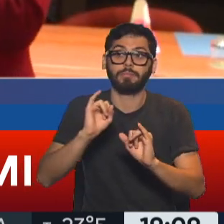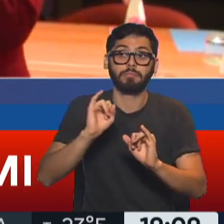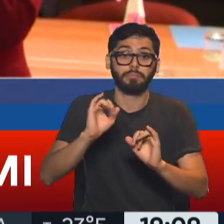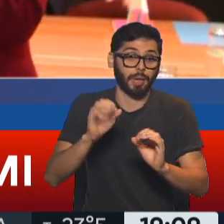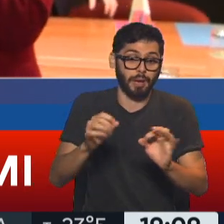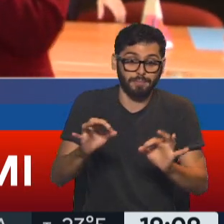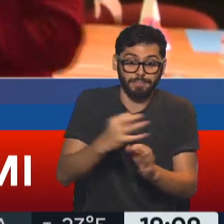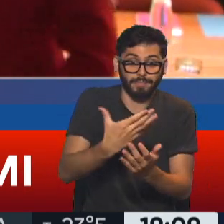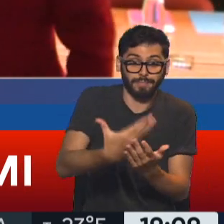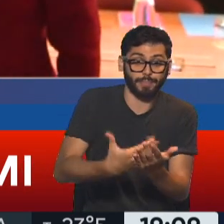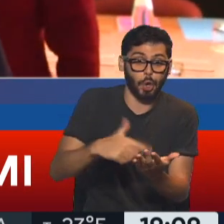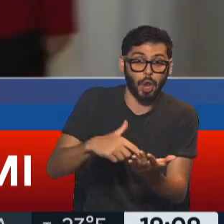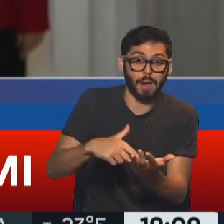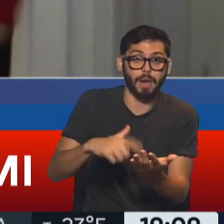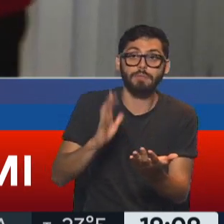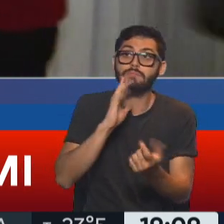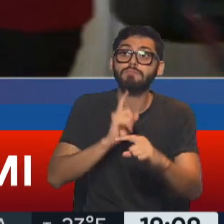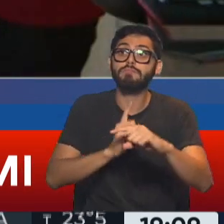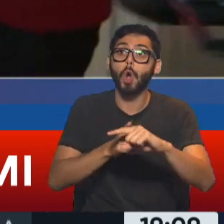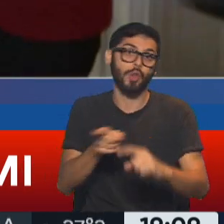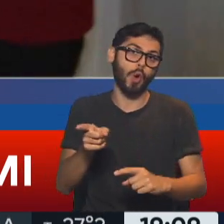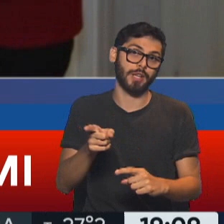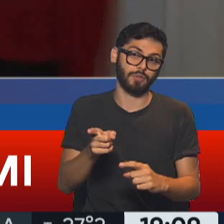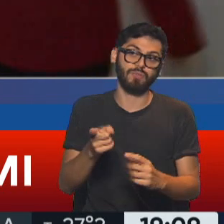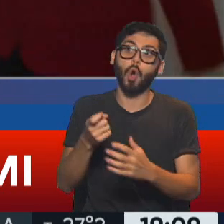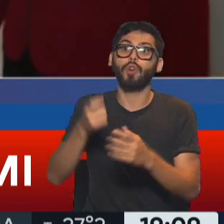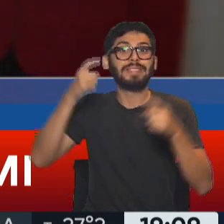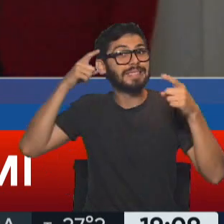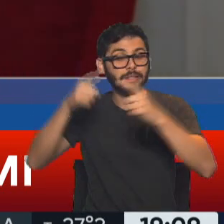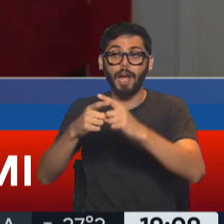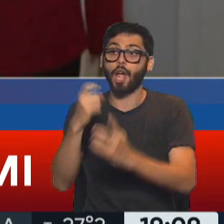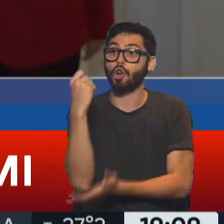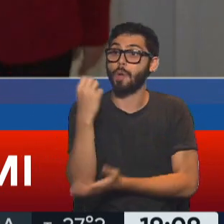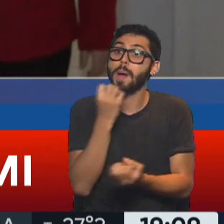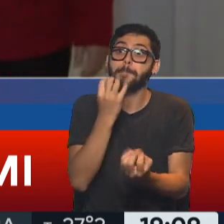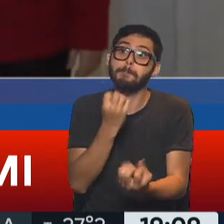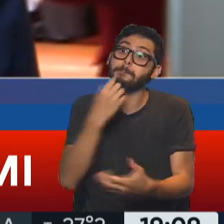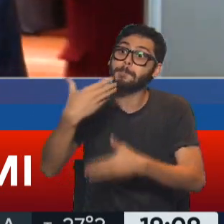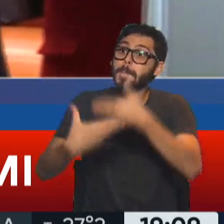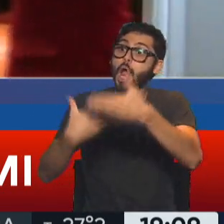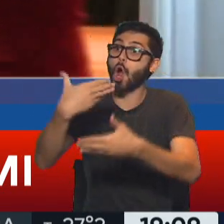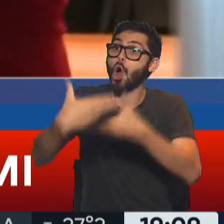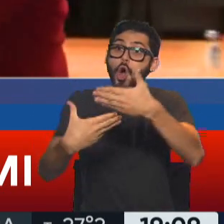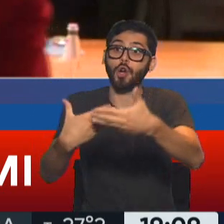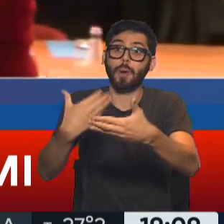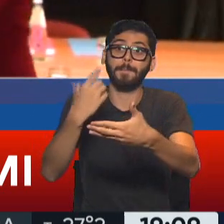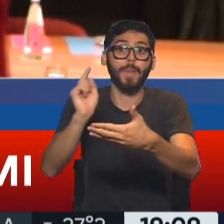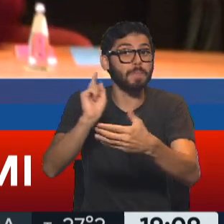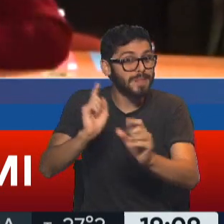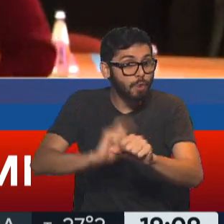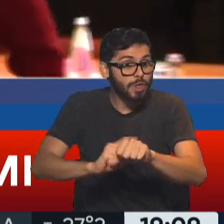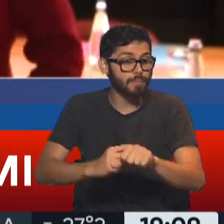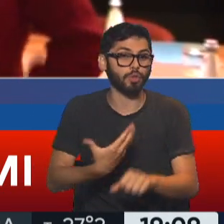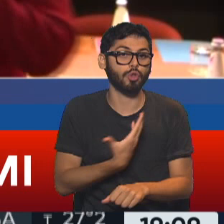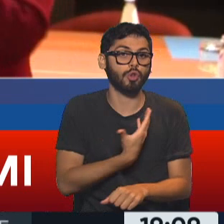programa tenga ese sentido positivo, de lograr la recuperación económica sin dañarle la posibilidad del gobierno de poder